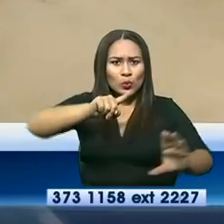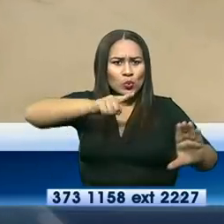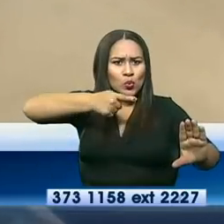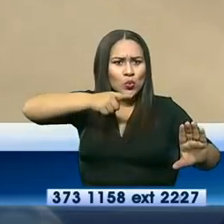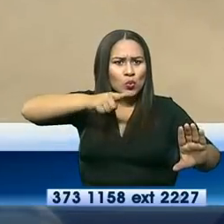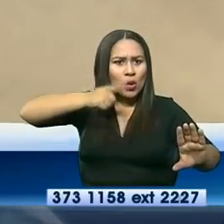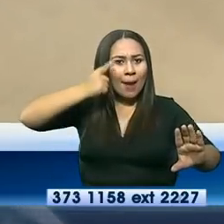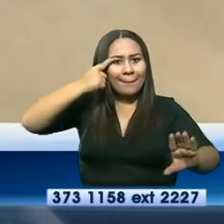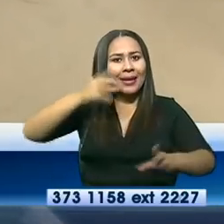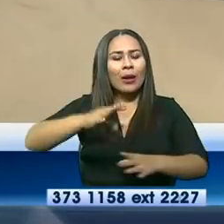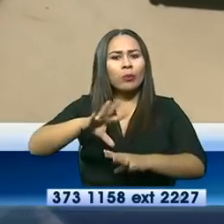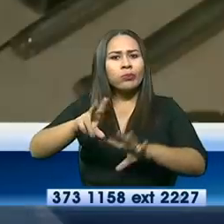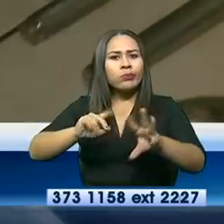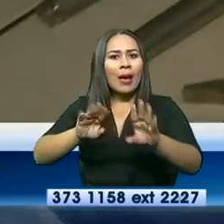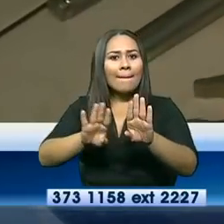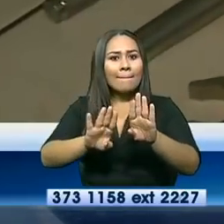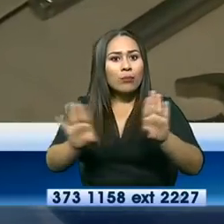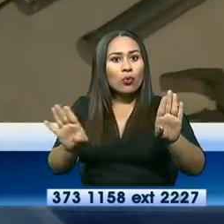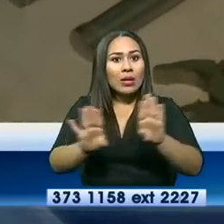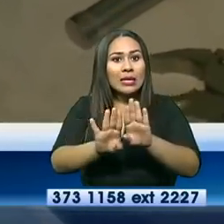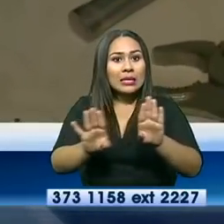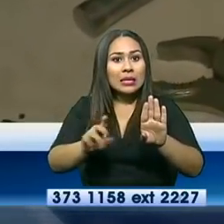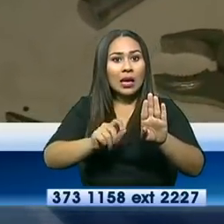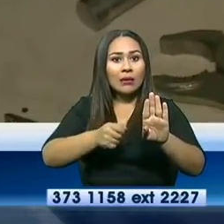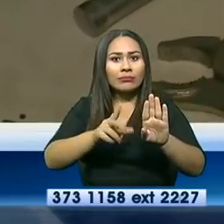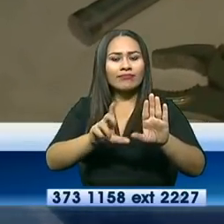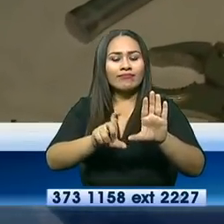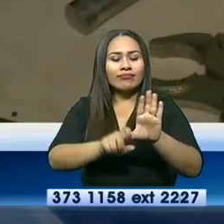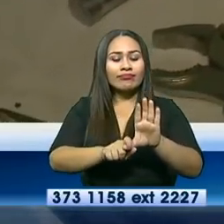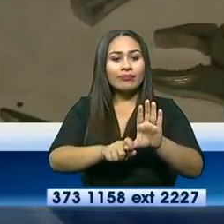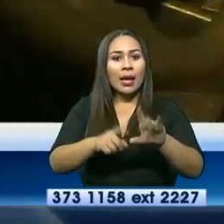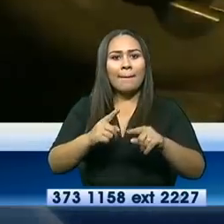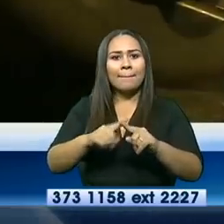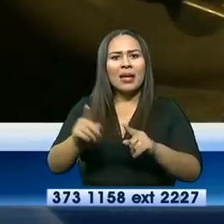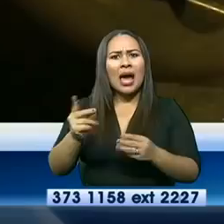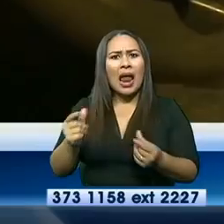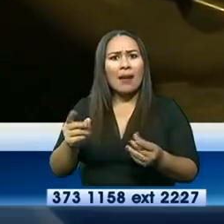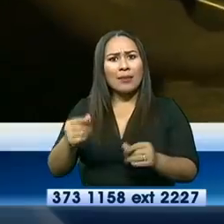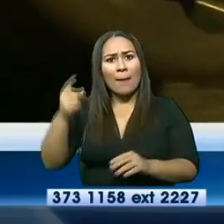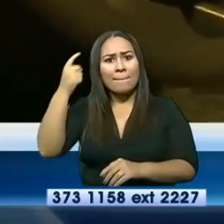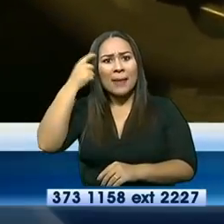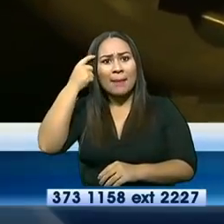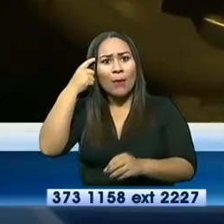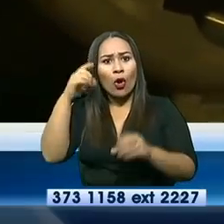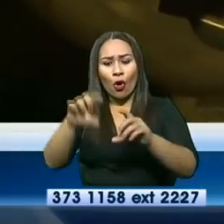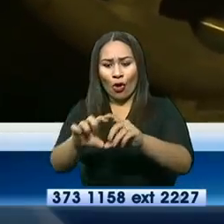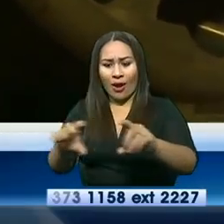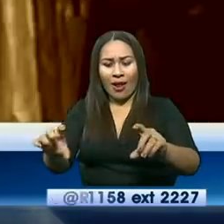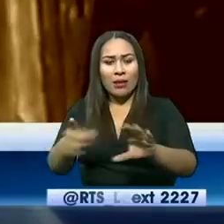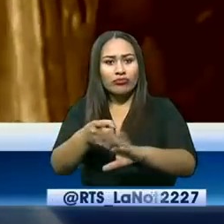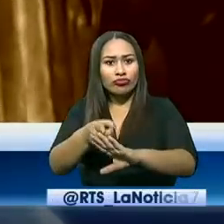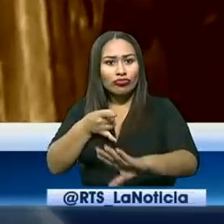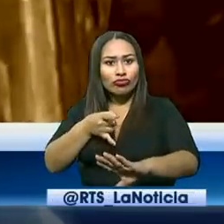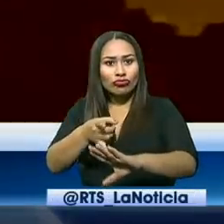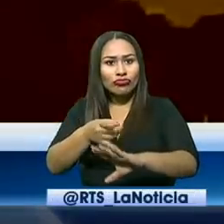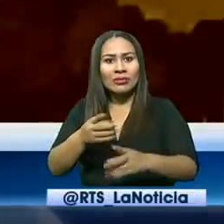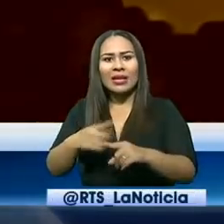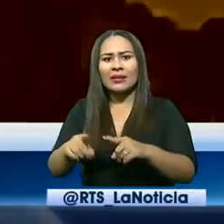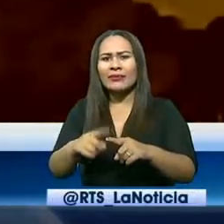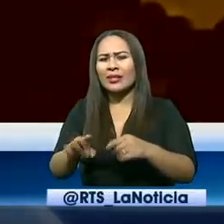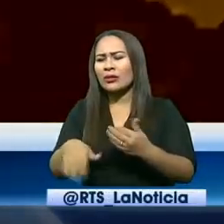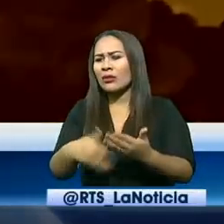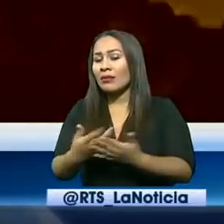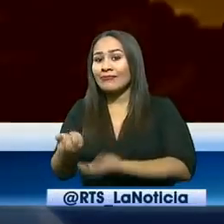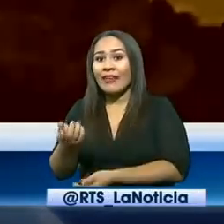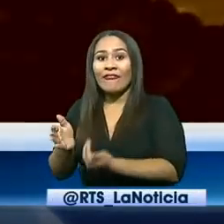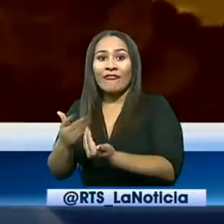con las seguridades de puertas y en cuestión de minutos apoderarse de memorias, radios y otros repuestos de vehículos de fácil comercialización